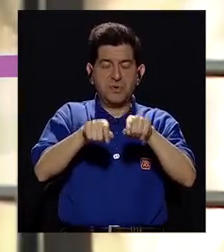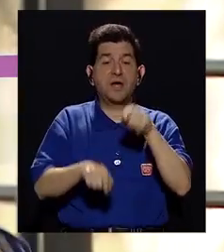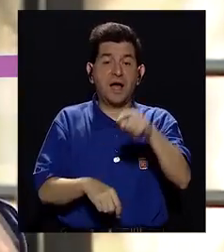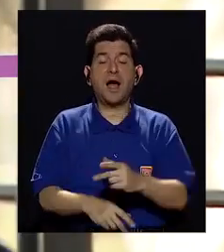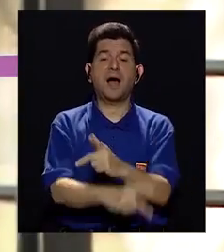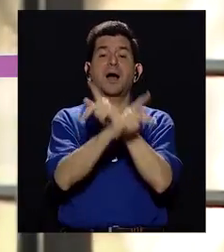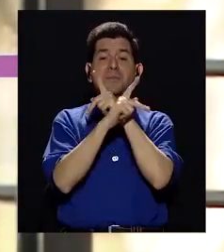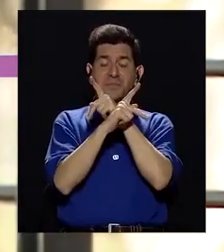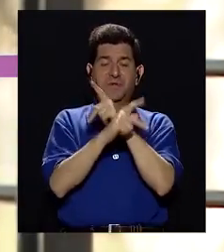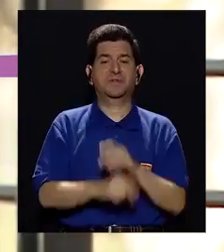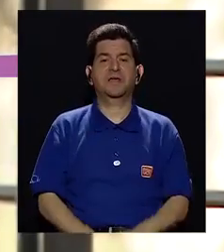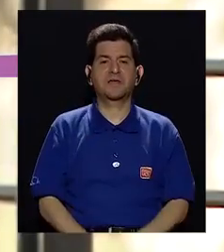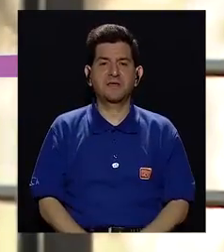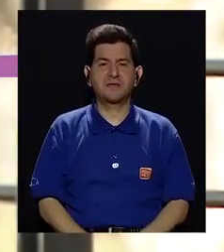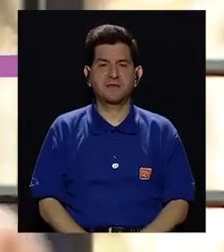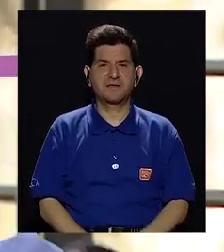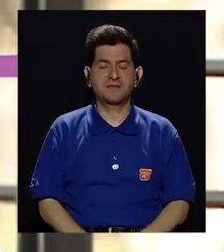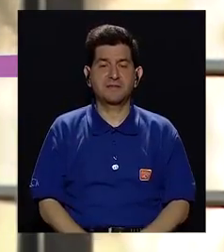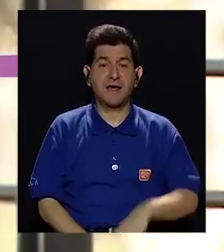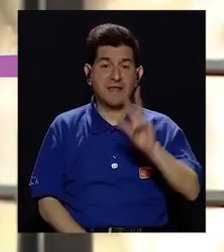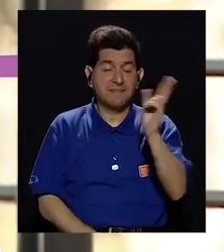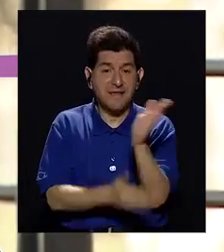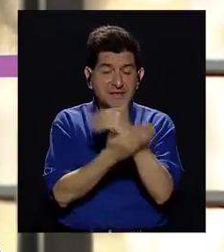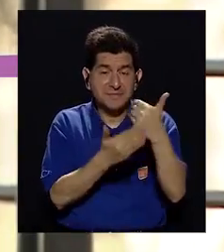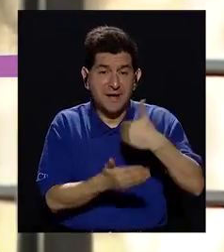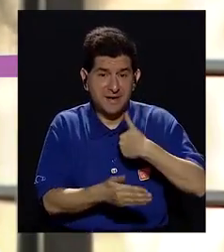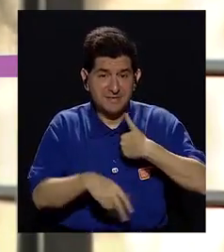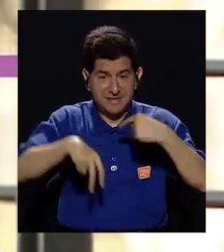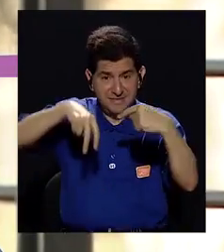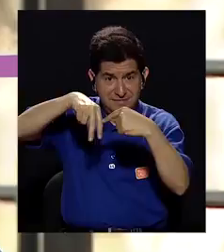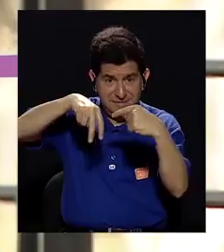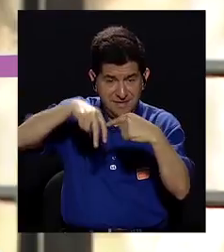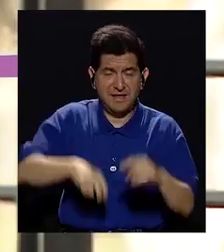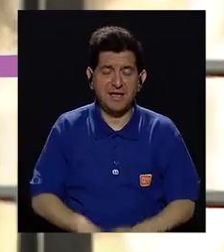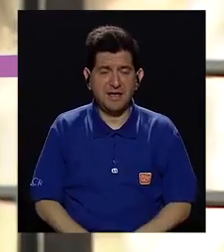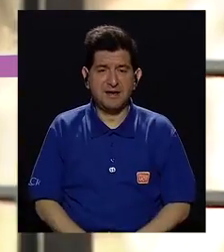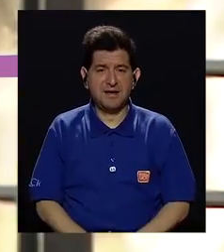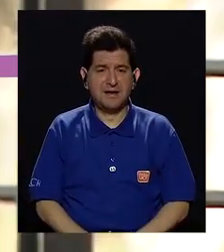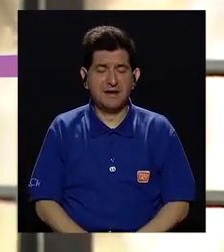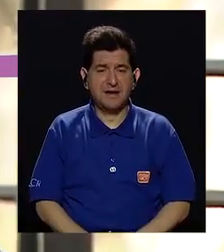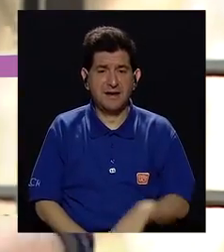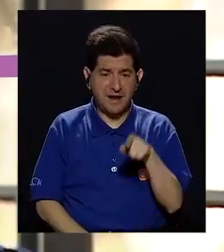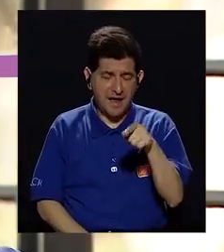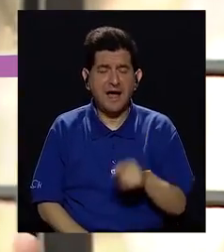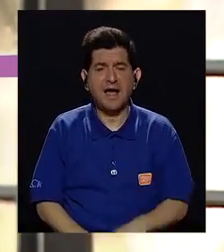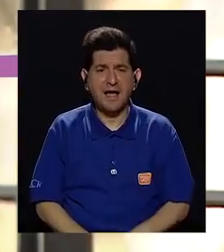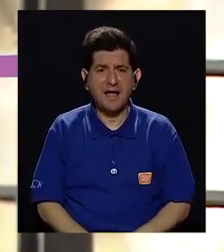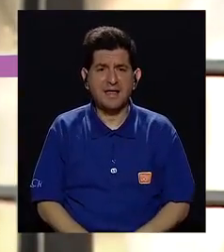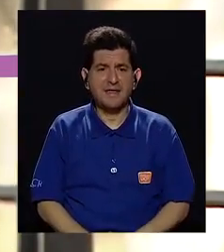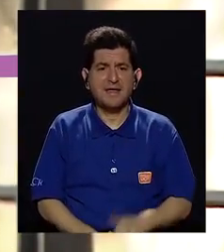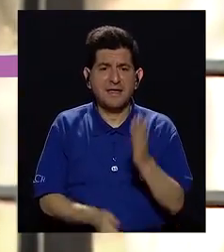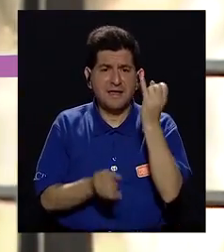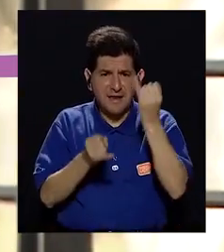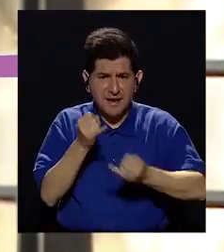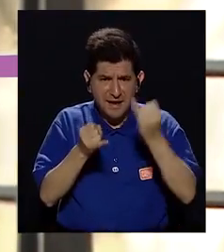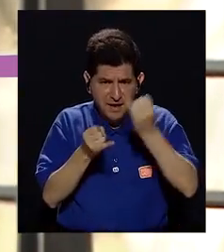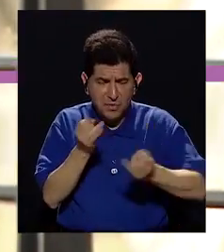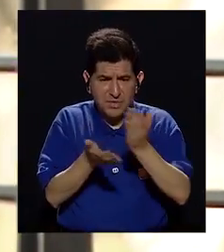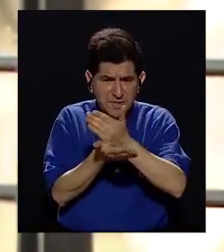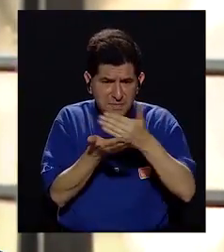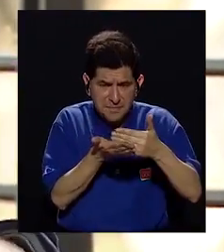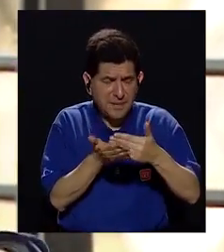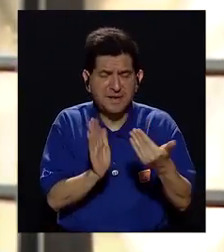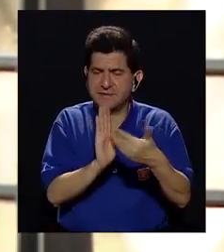protege especialmente el desgaste. La rodilla consta de tres partes, entonces eso no afecta tanto la parte de abajo de la rodilla donde pega el fémur con la